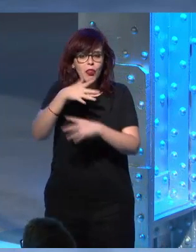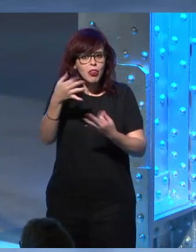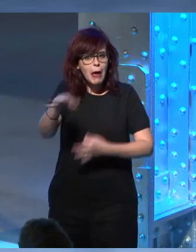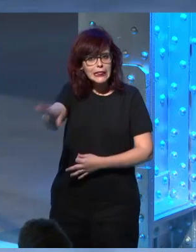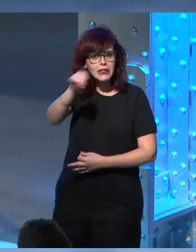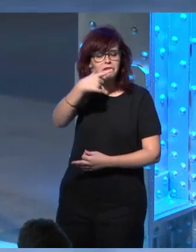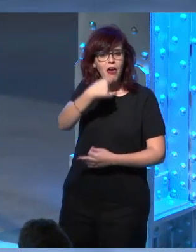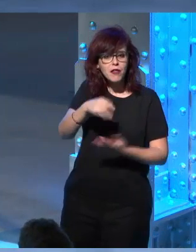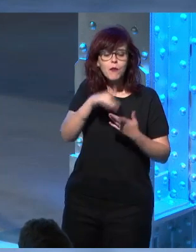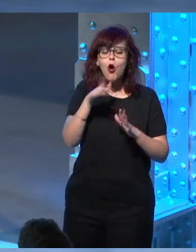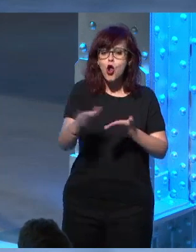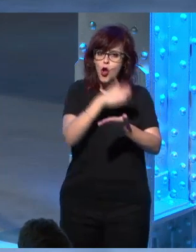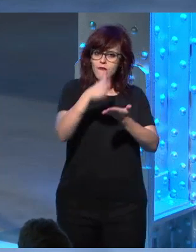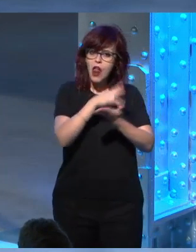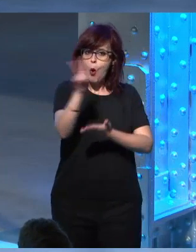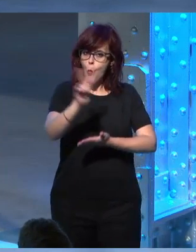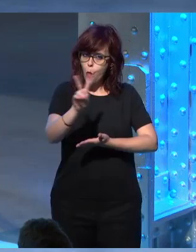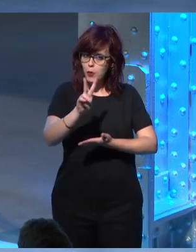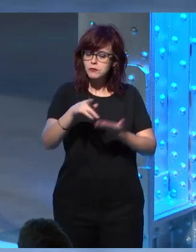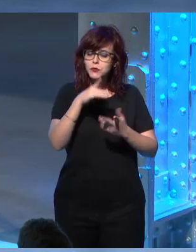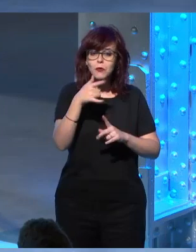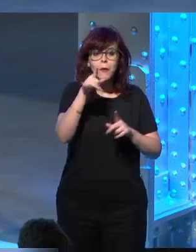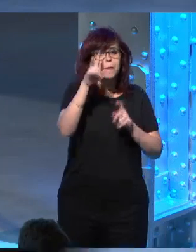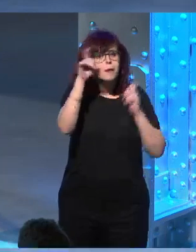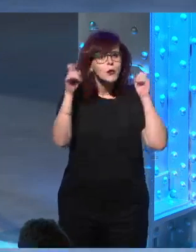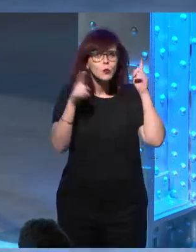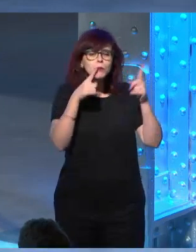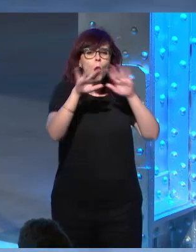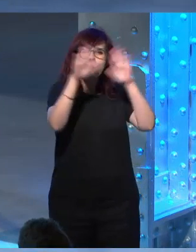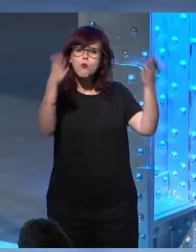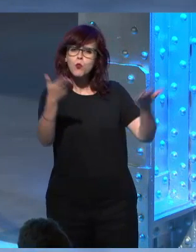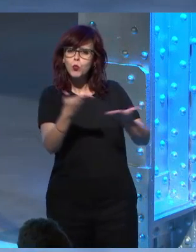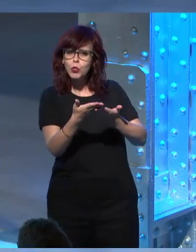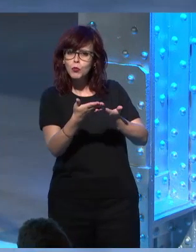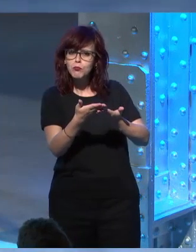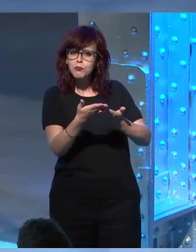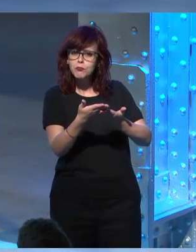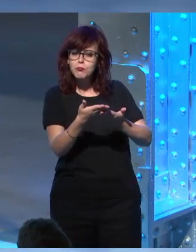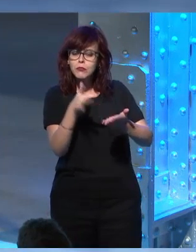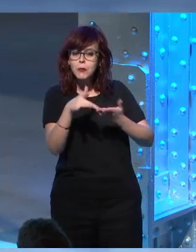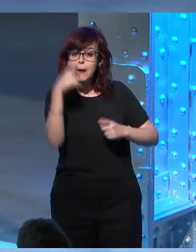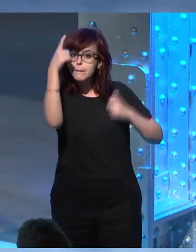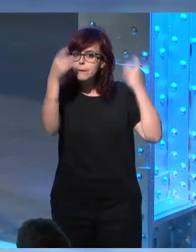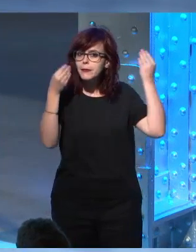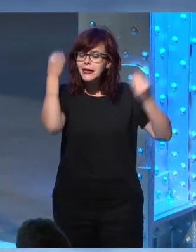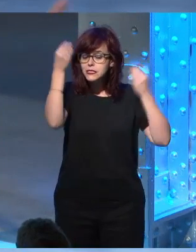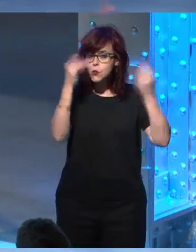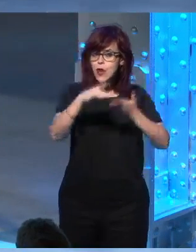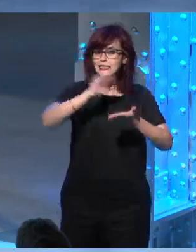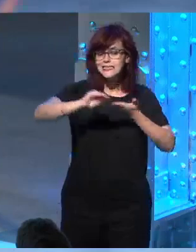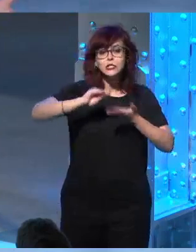de su novela V, que es un poco compleja, pero se lo pregunta también a raíz del mundo. Y claro, pensando esta pregunta que se hacía un